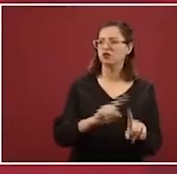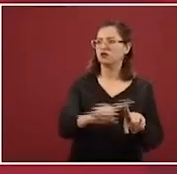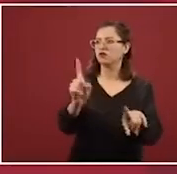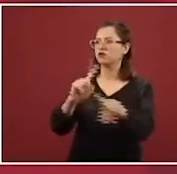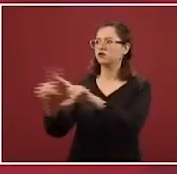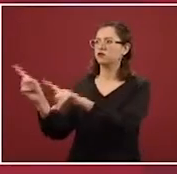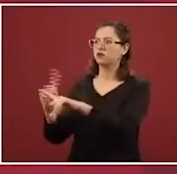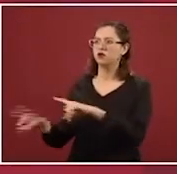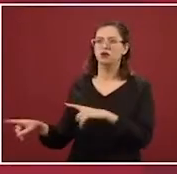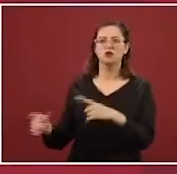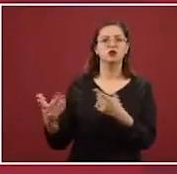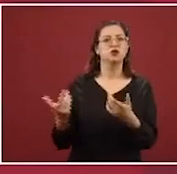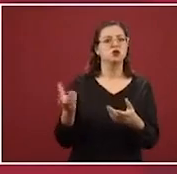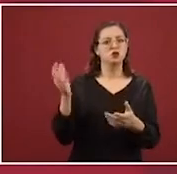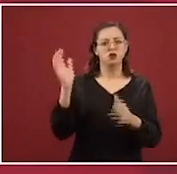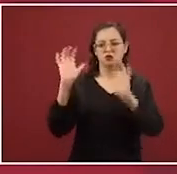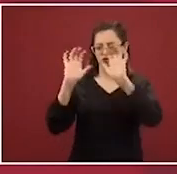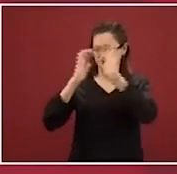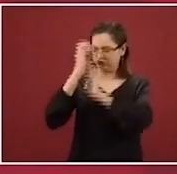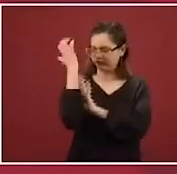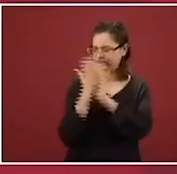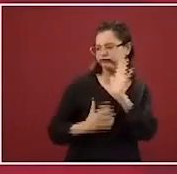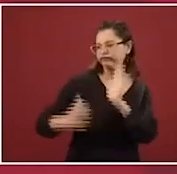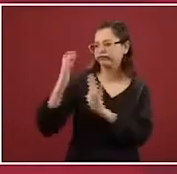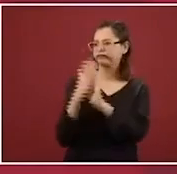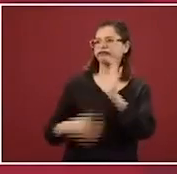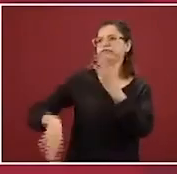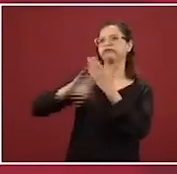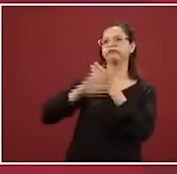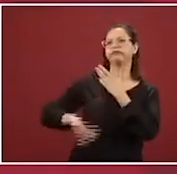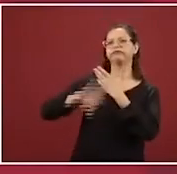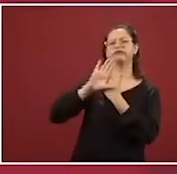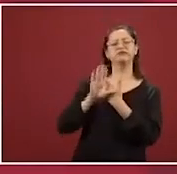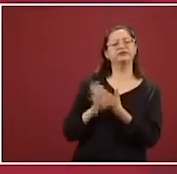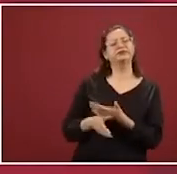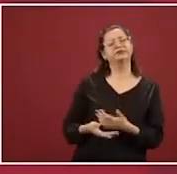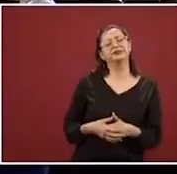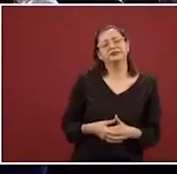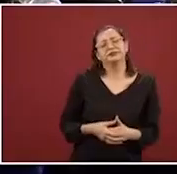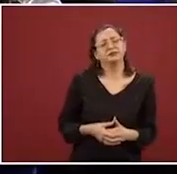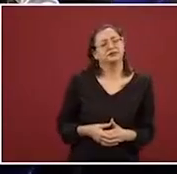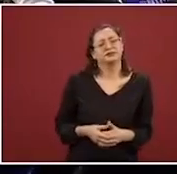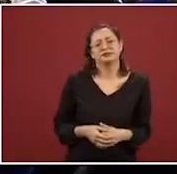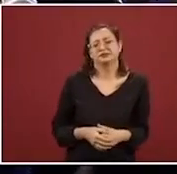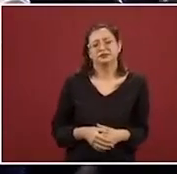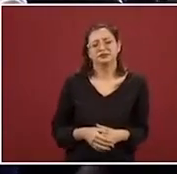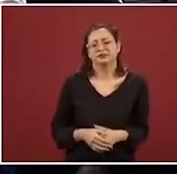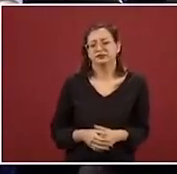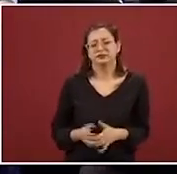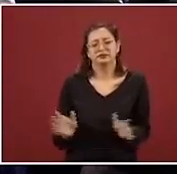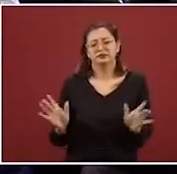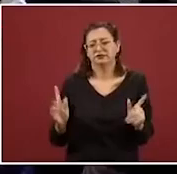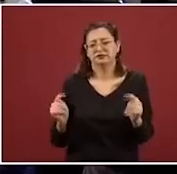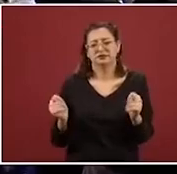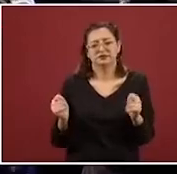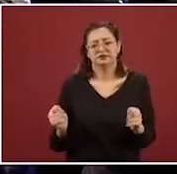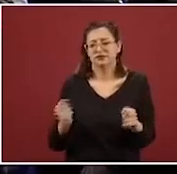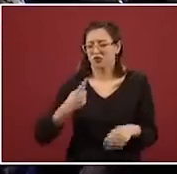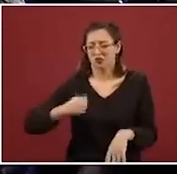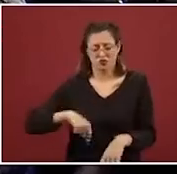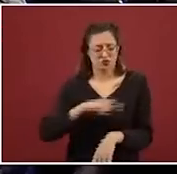Tenemos que transformar al